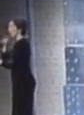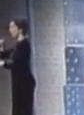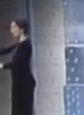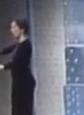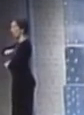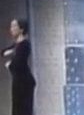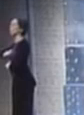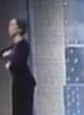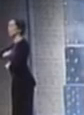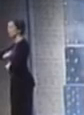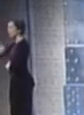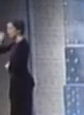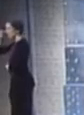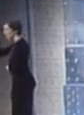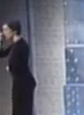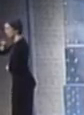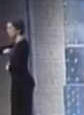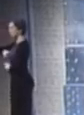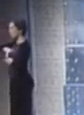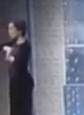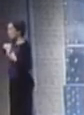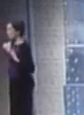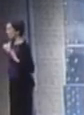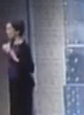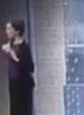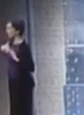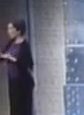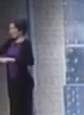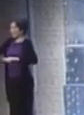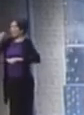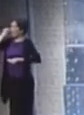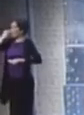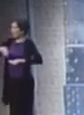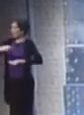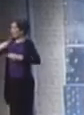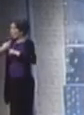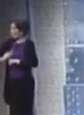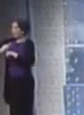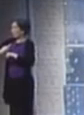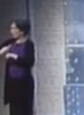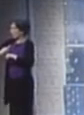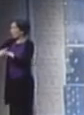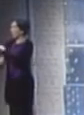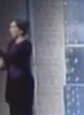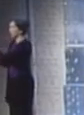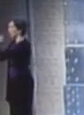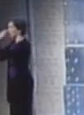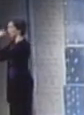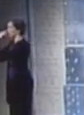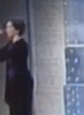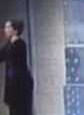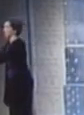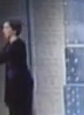y tenerme lo que aprender, y aparte me siento obligado, y aparte le estoy haciendo el favor al papá y a la maestra, ¿verdad? Porque yo no